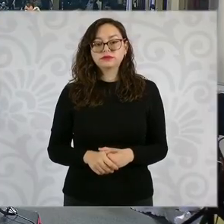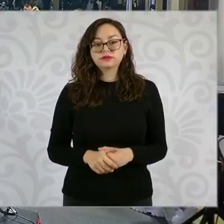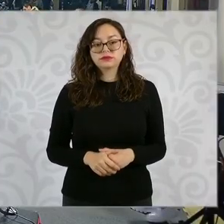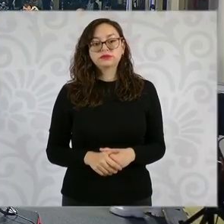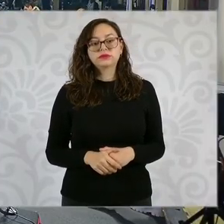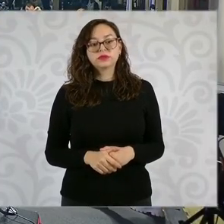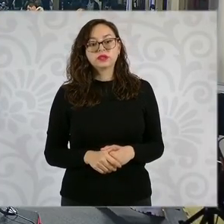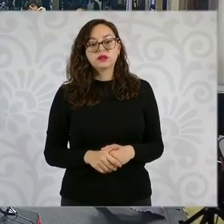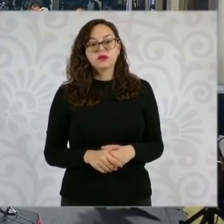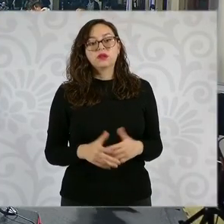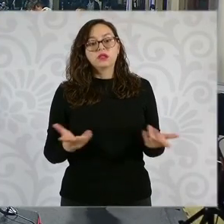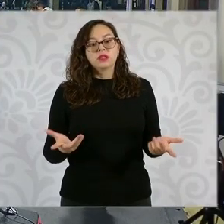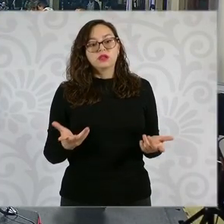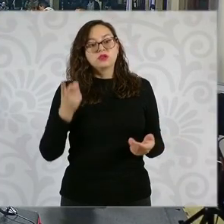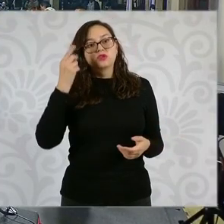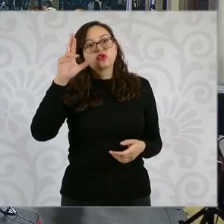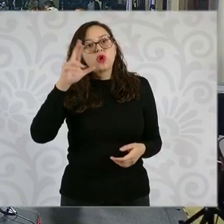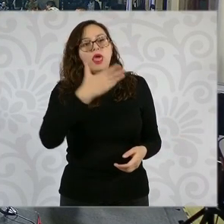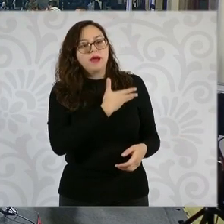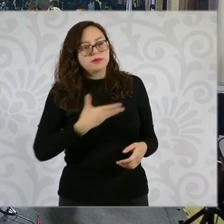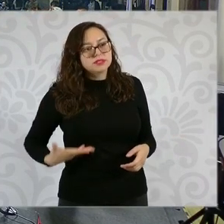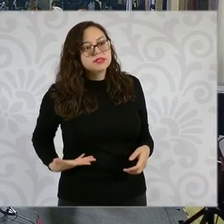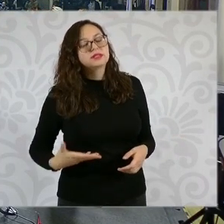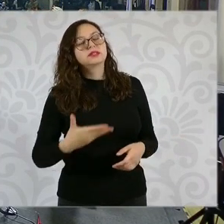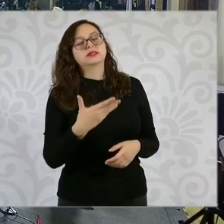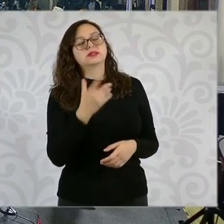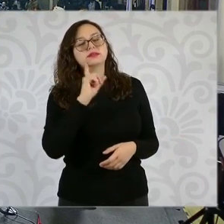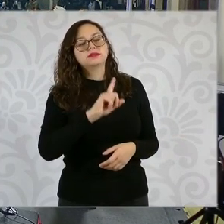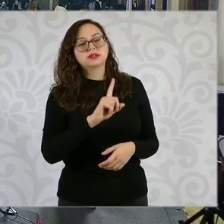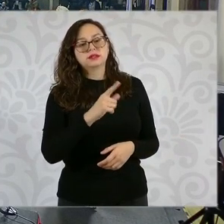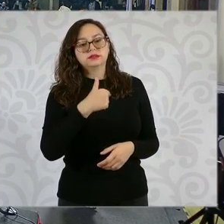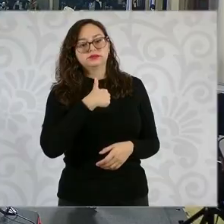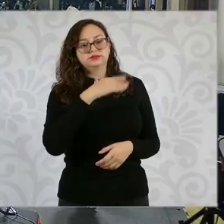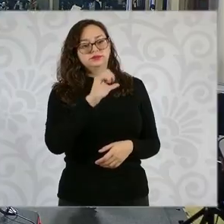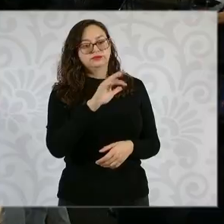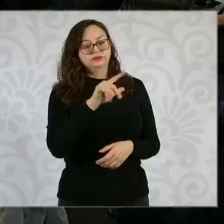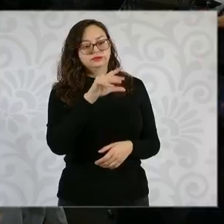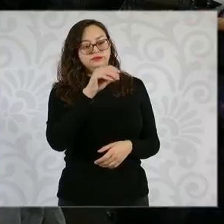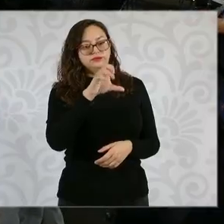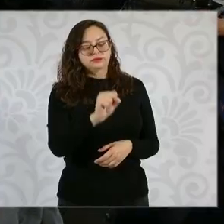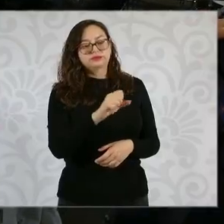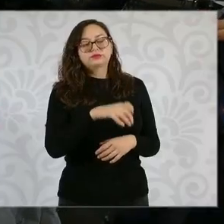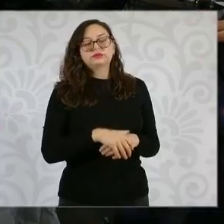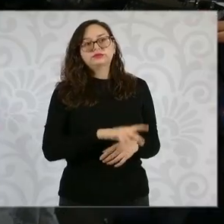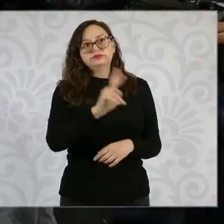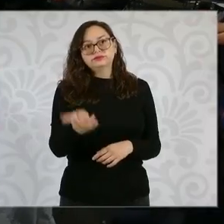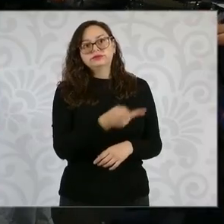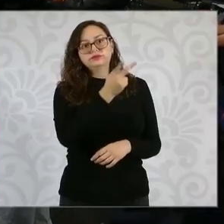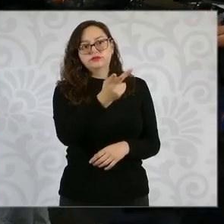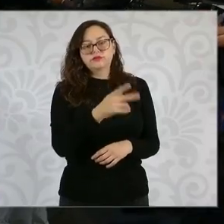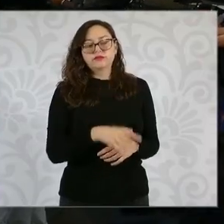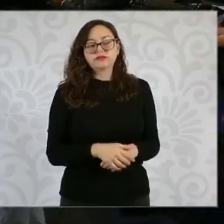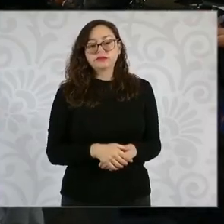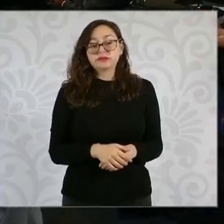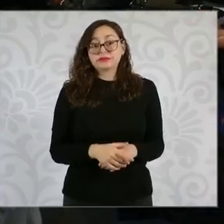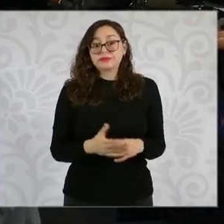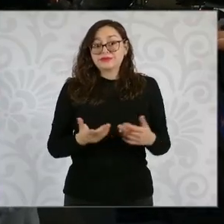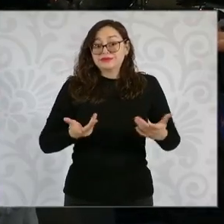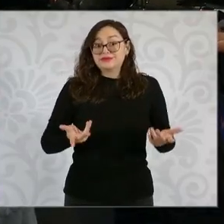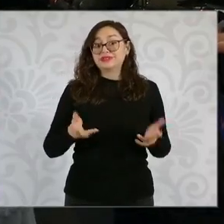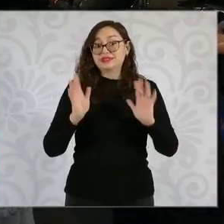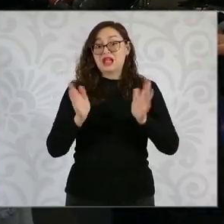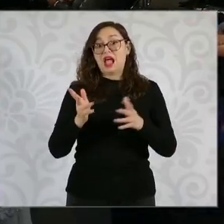Doctora, ¿cómo está? Bueno, bien. Presidenta, Carlos Guzmán de 4Media Telecomunicaciones Veracruz. Pues de inicio le pregunto a la compañera justamente de este huracán que está en la